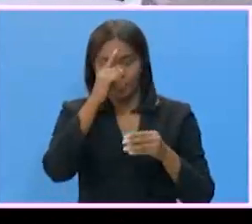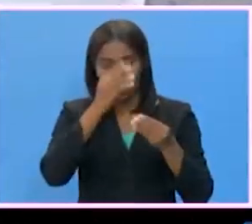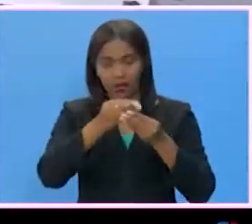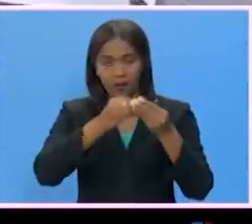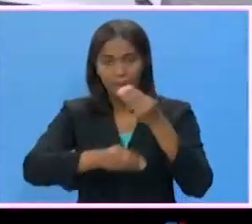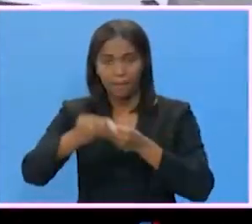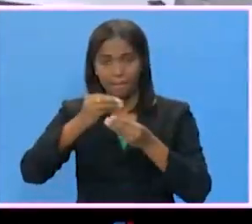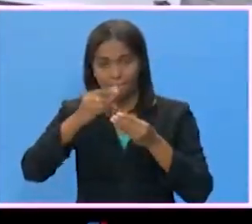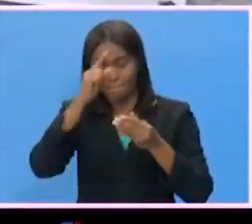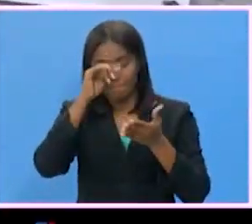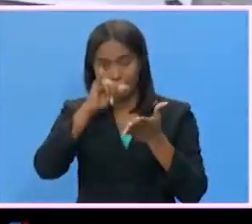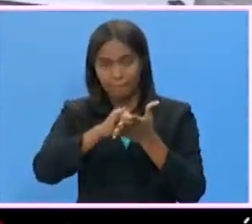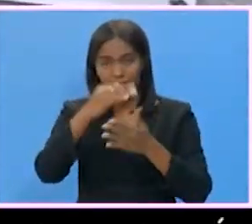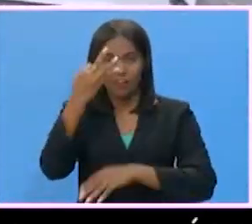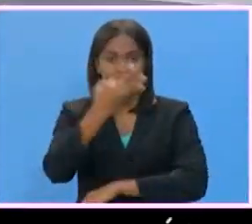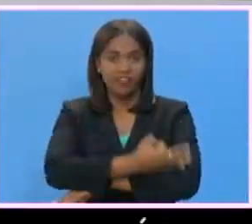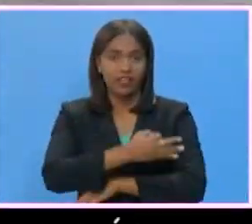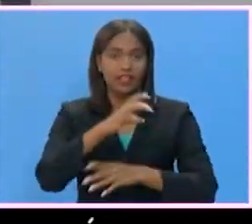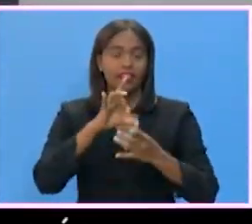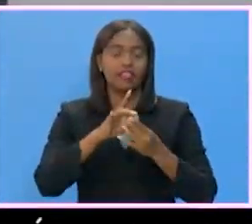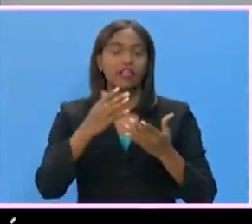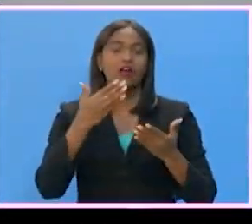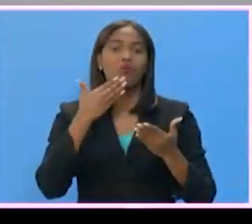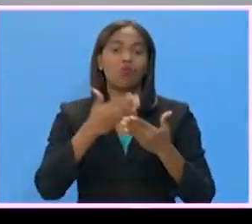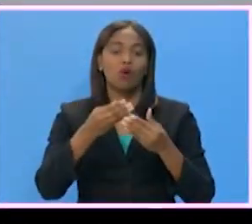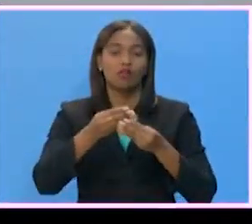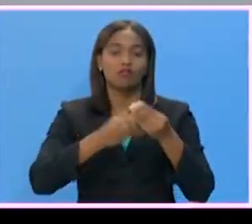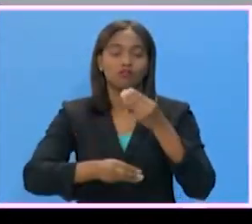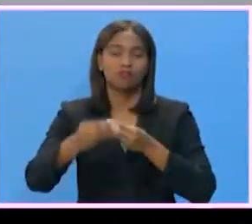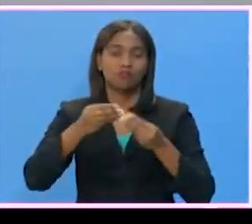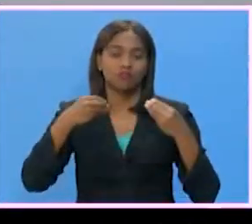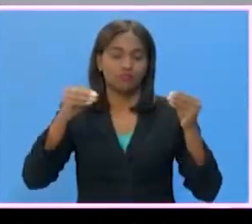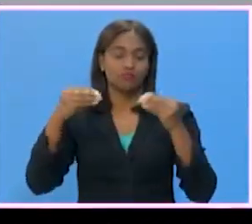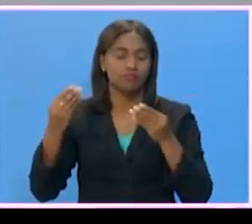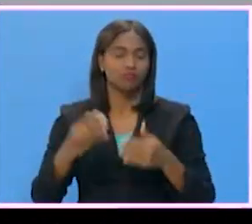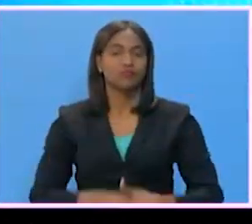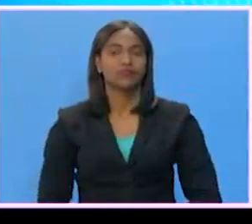comercios para estas fechas de gran flujo comercial.